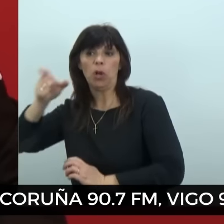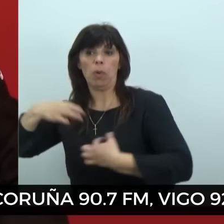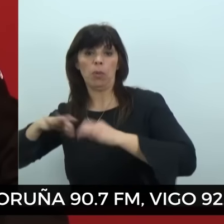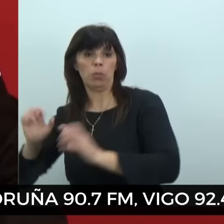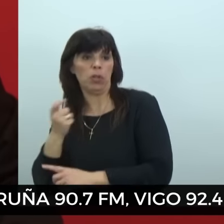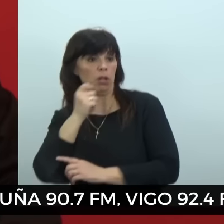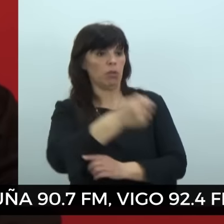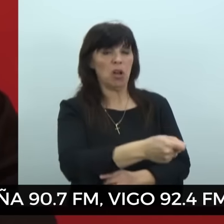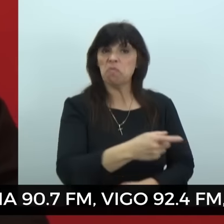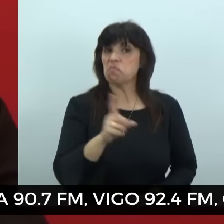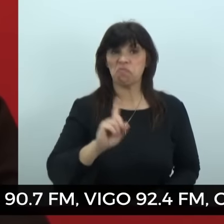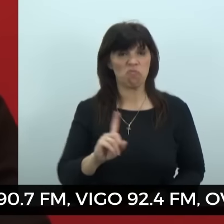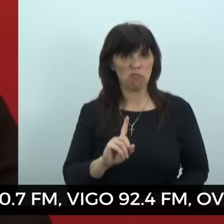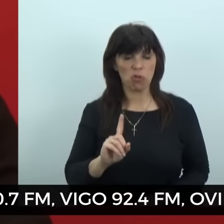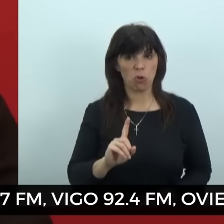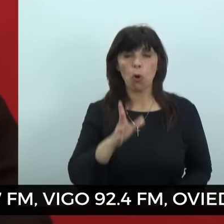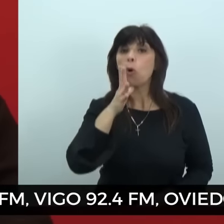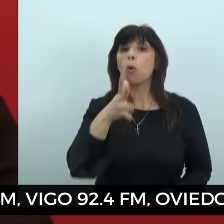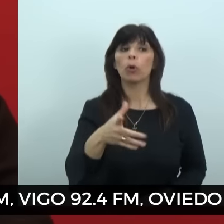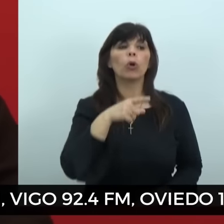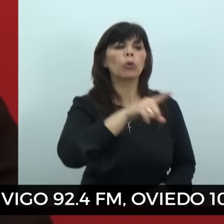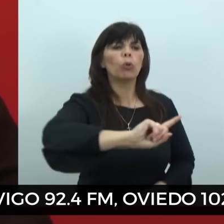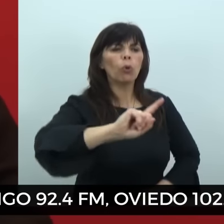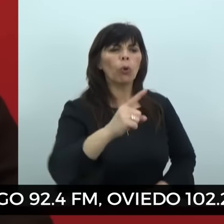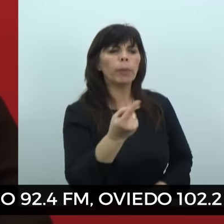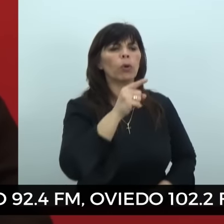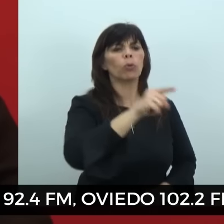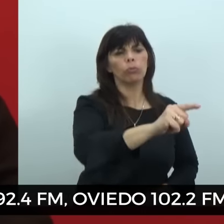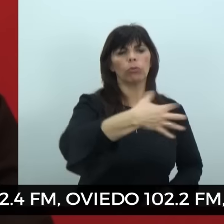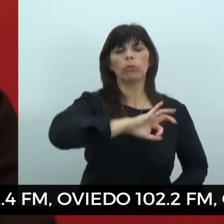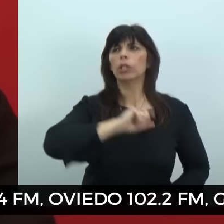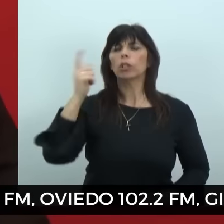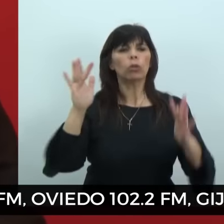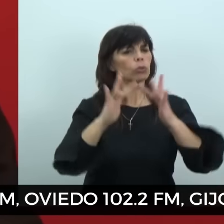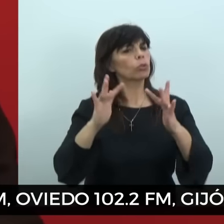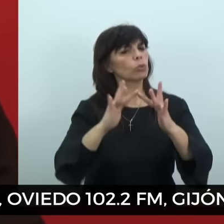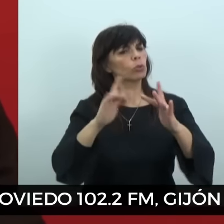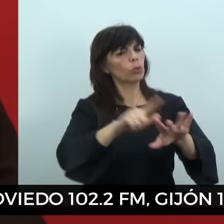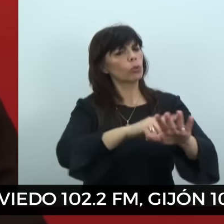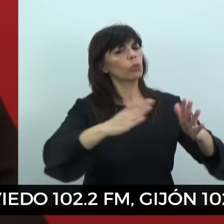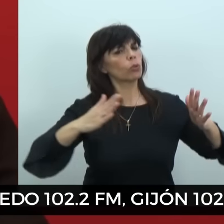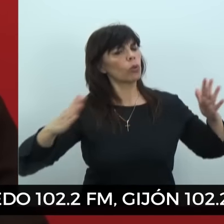Si no te tomas el tiempo para estar con su palabra, con el Señor, porque